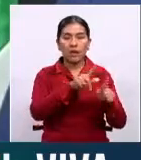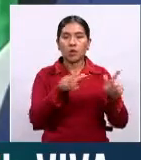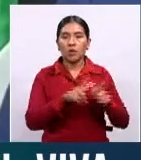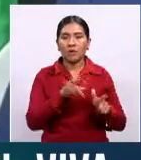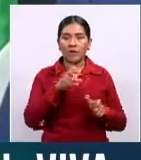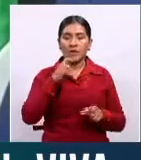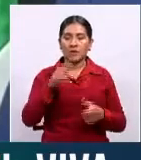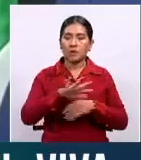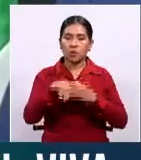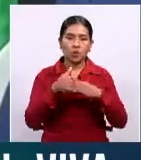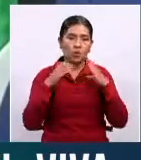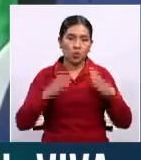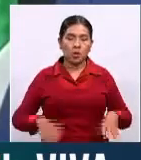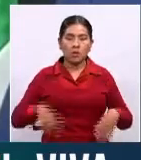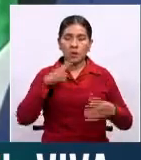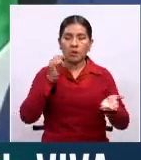Technologies.